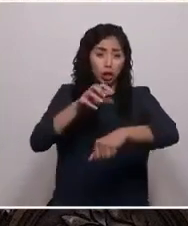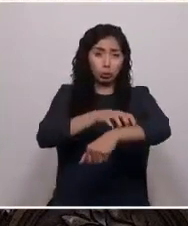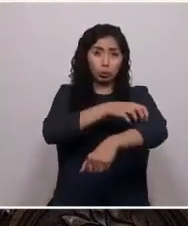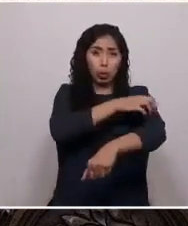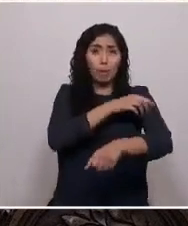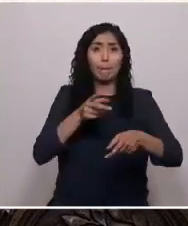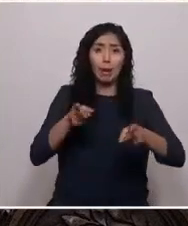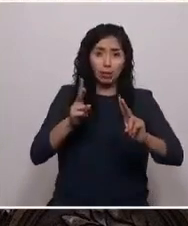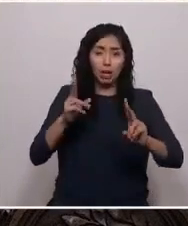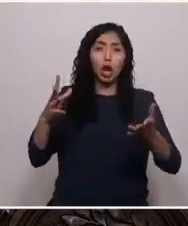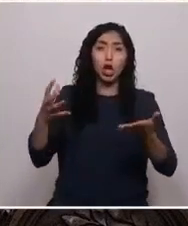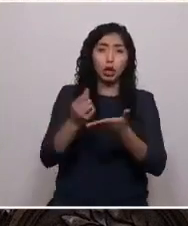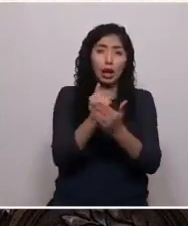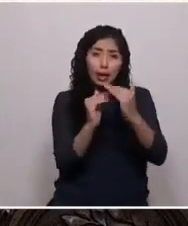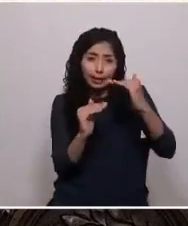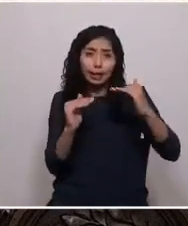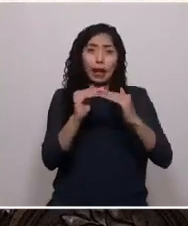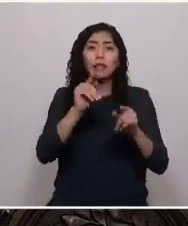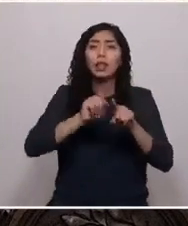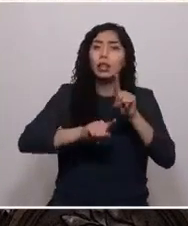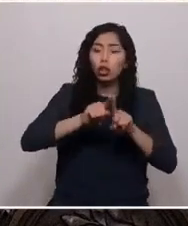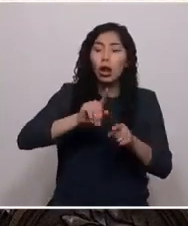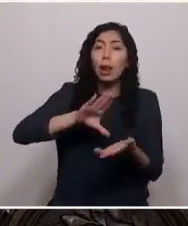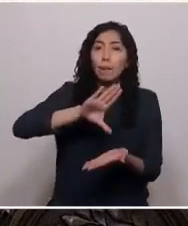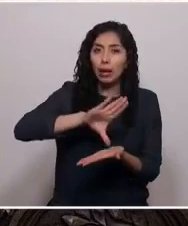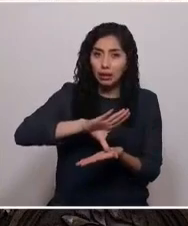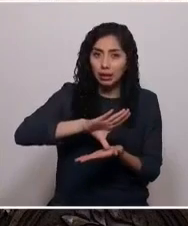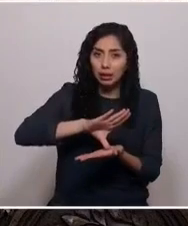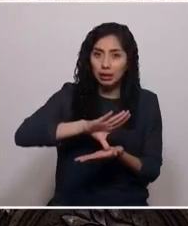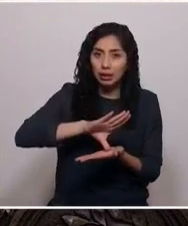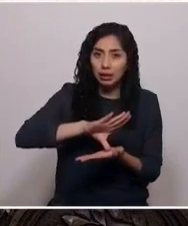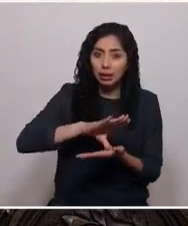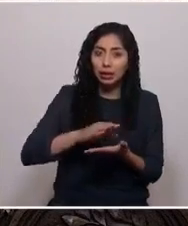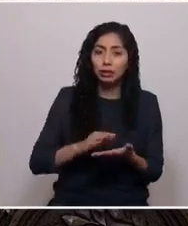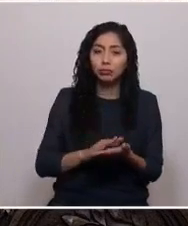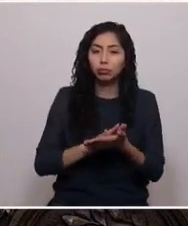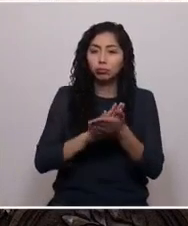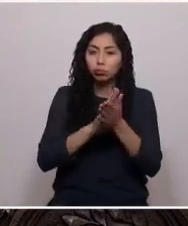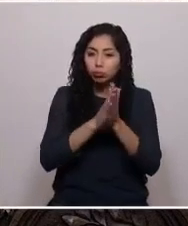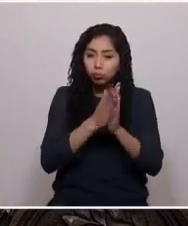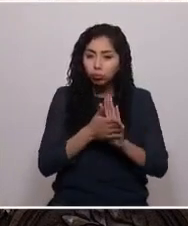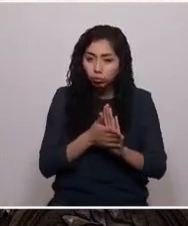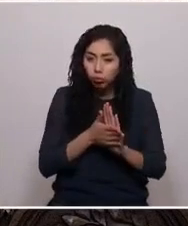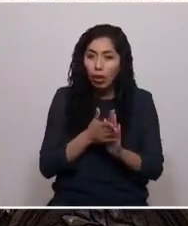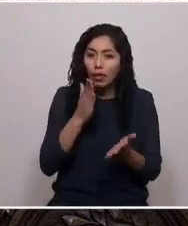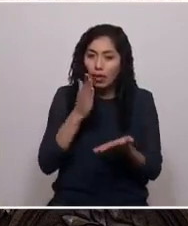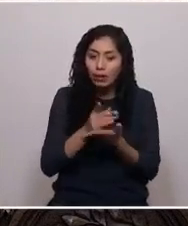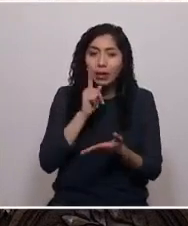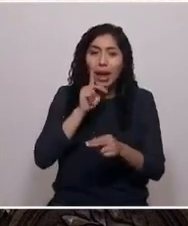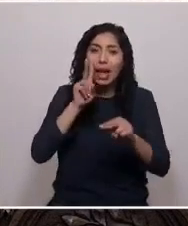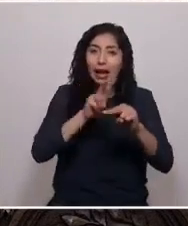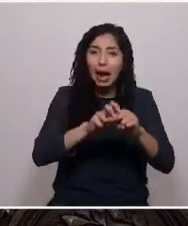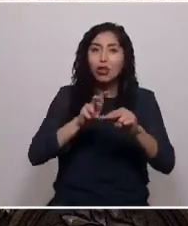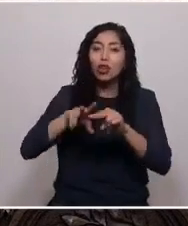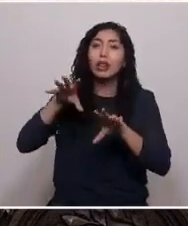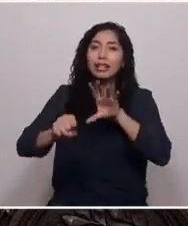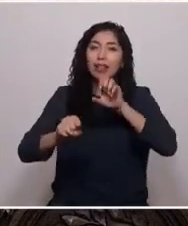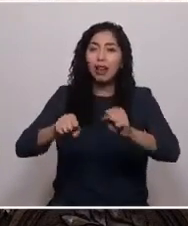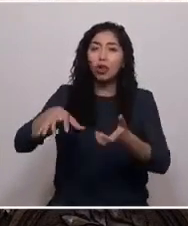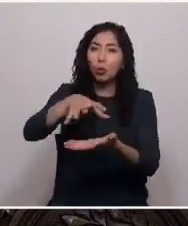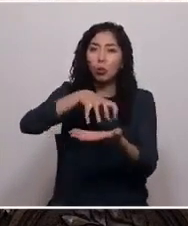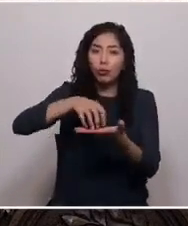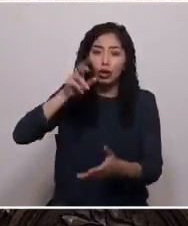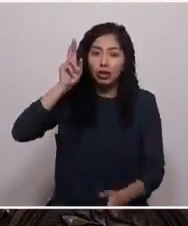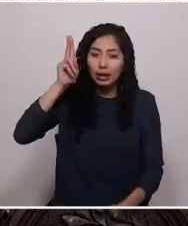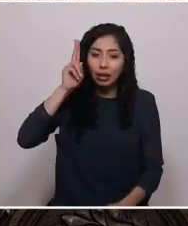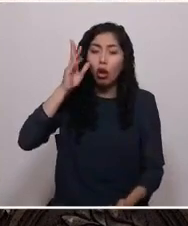alcanzar la equidad territorial en el país. En todas las elecciones populares deberán existir cupos de escaños reservados para los pueblos indígenas y se deberá